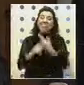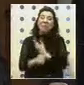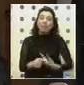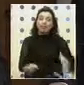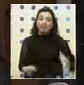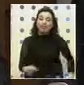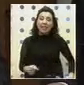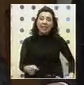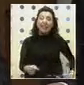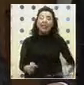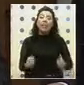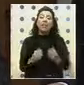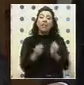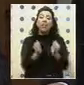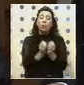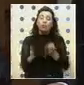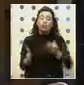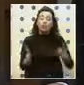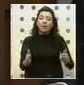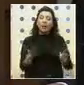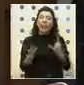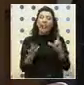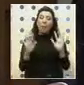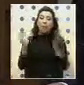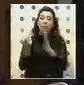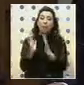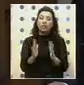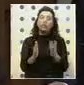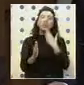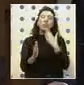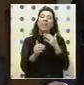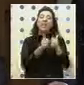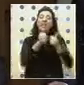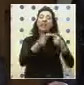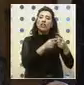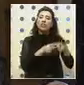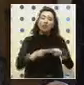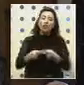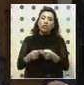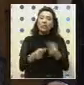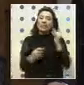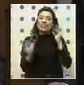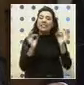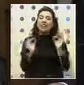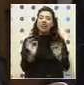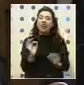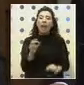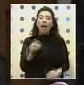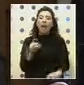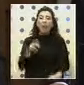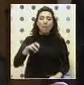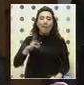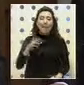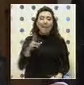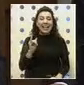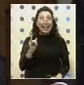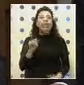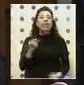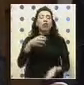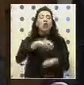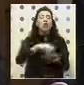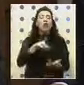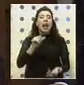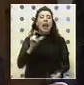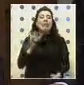de la Unión Comunal de Adultos Mayores del Bosque, y de la histórica dirigente social de adultos mayores, la señora Inés de Negri, de la Comuna de la Cisterna.